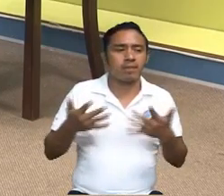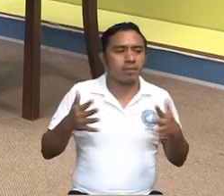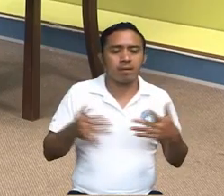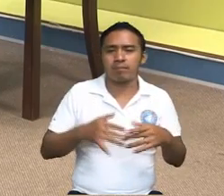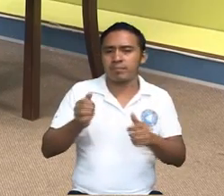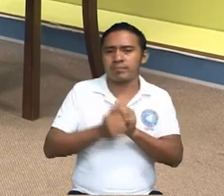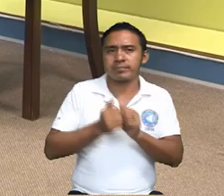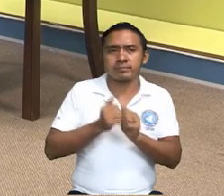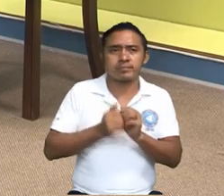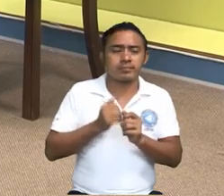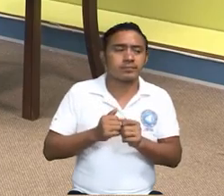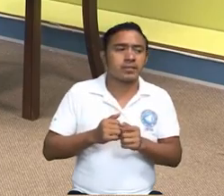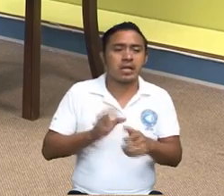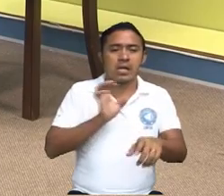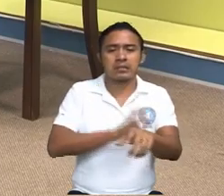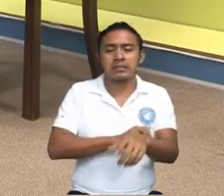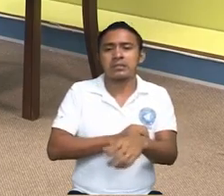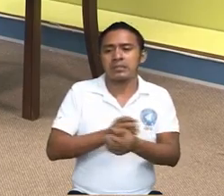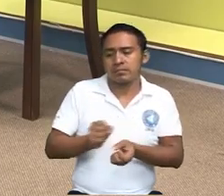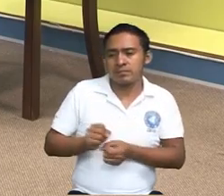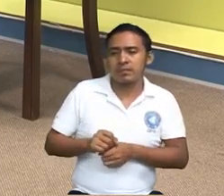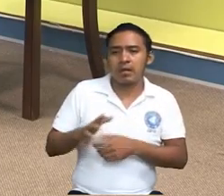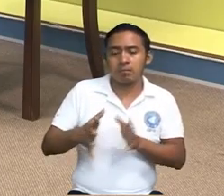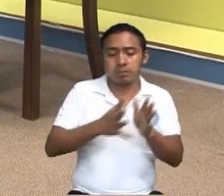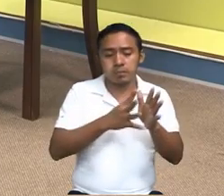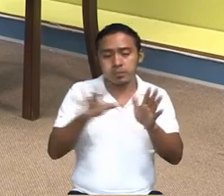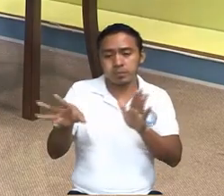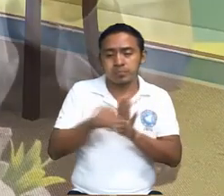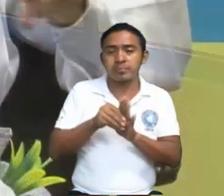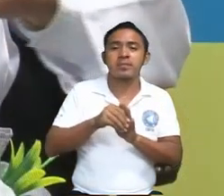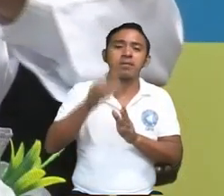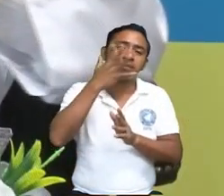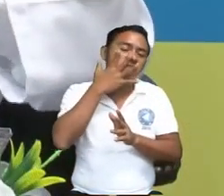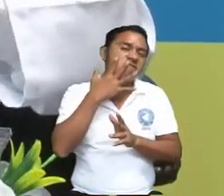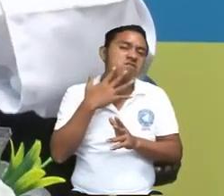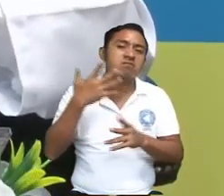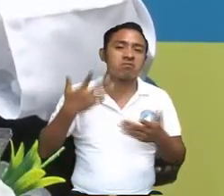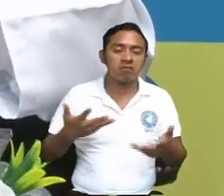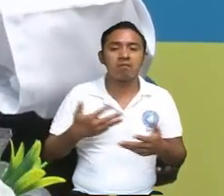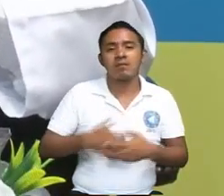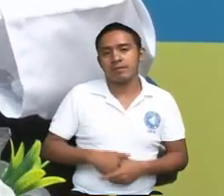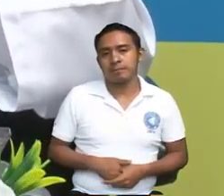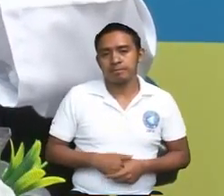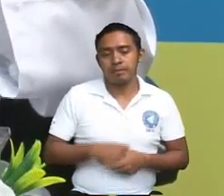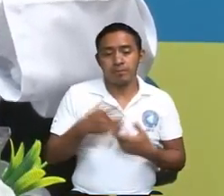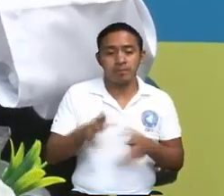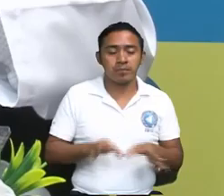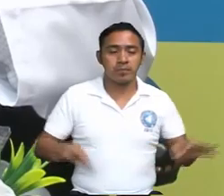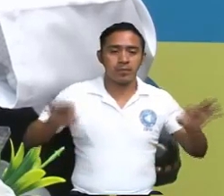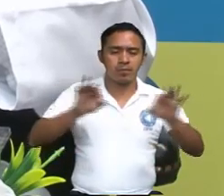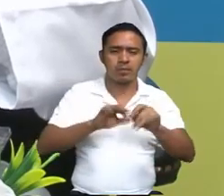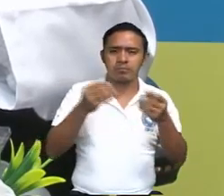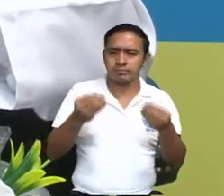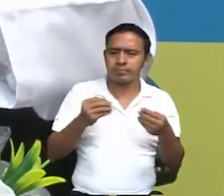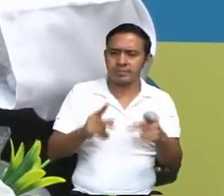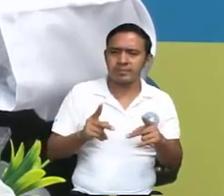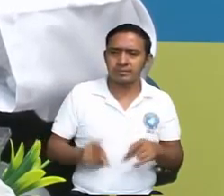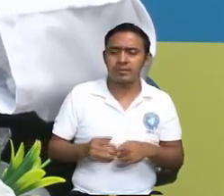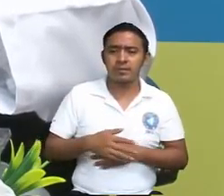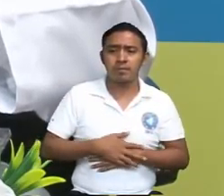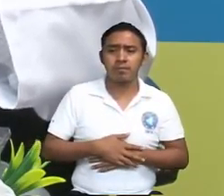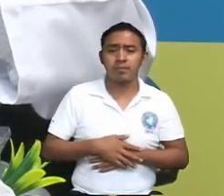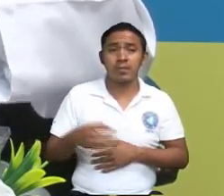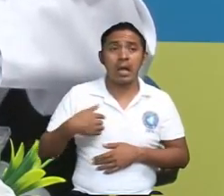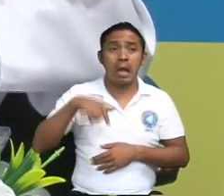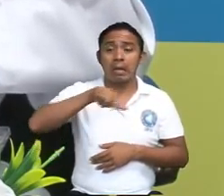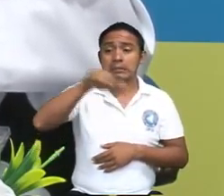de que la persona que le lesionó vaya a adquirir la rabia humana, ¿verdad? Entonces, es importante. Muchos me llegan así, lo